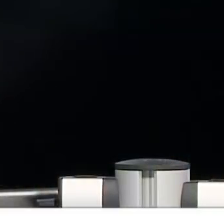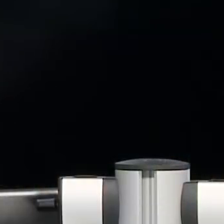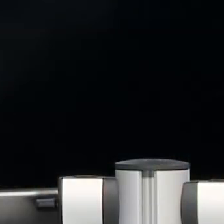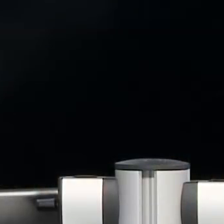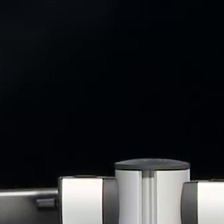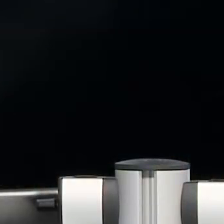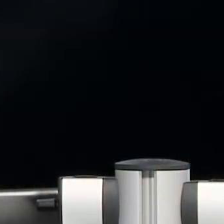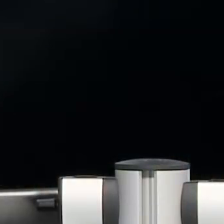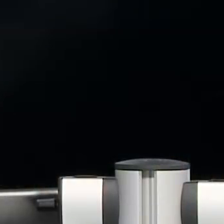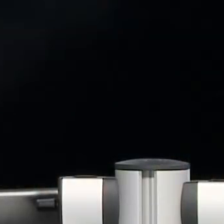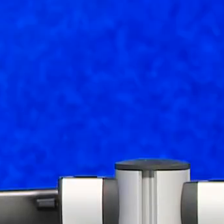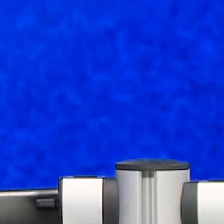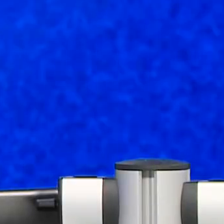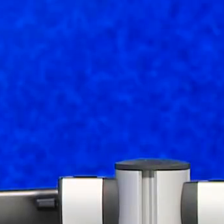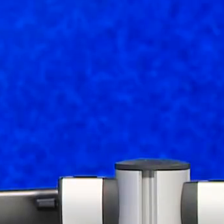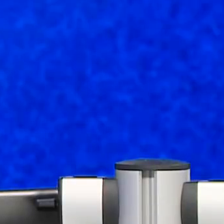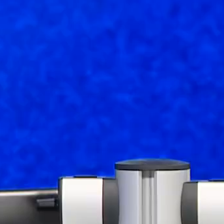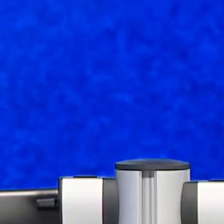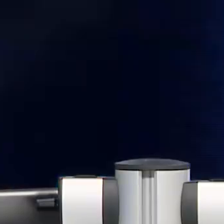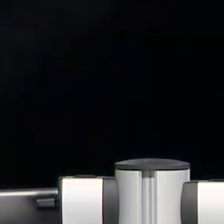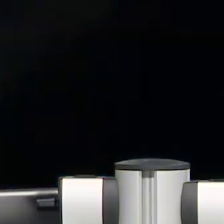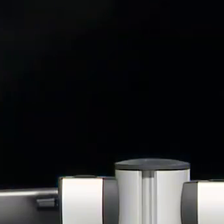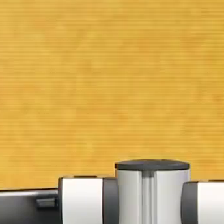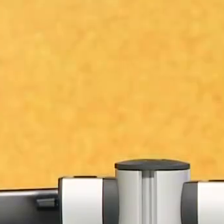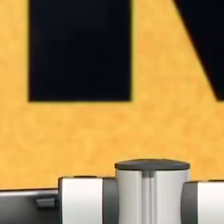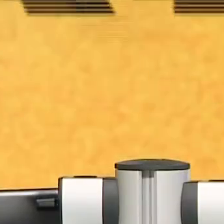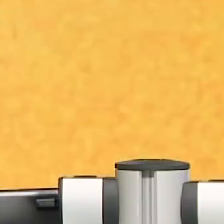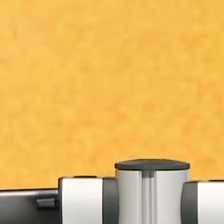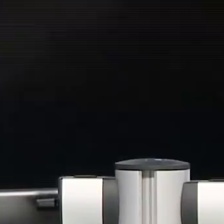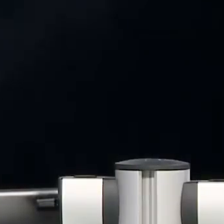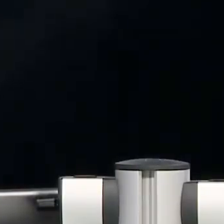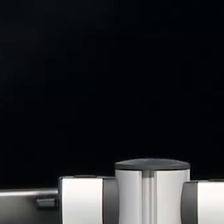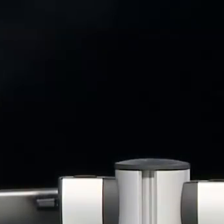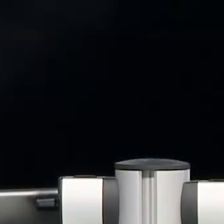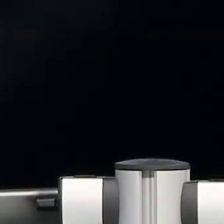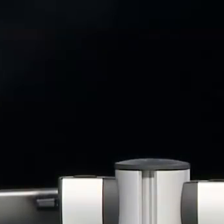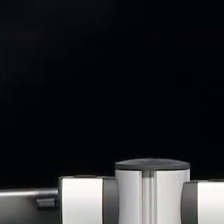la República acaba de terminar su conferencia de prensa, que ha durado poco más de